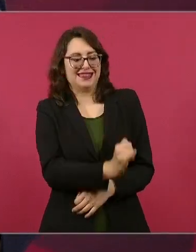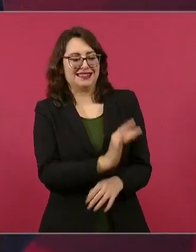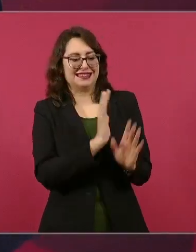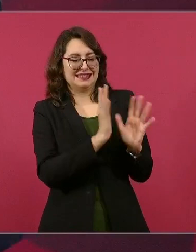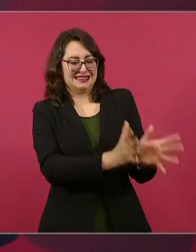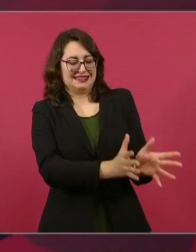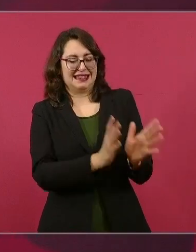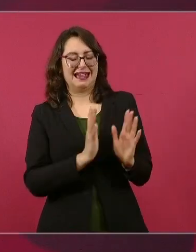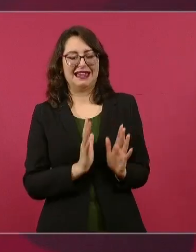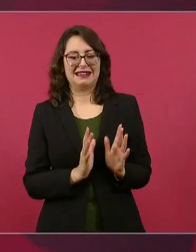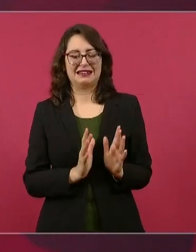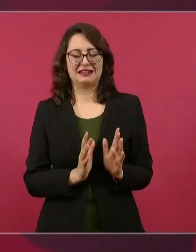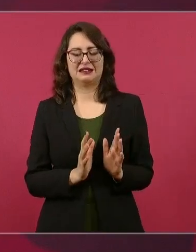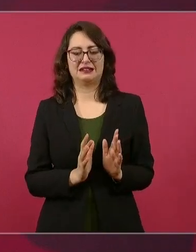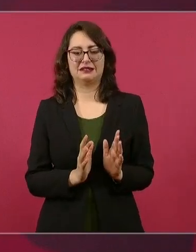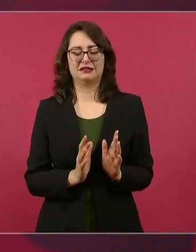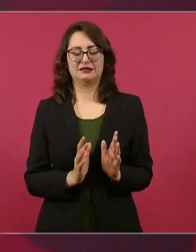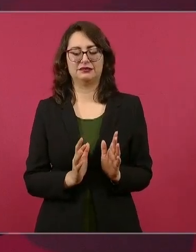de